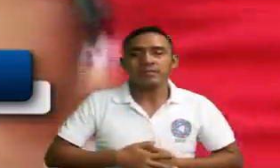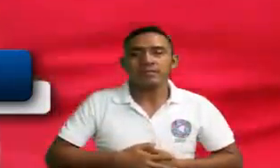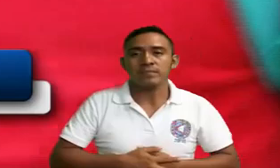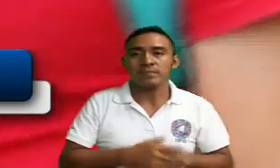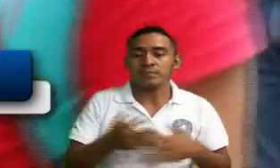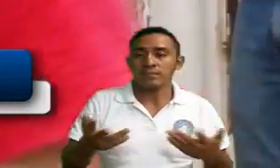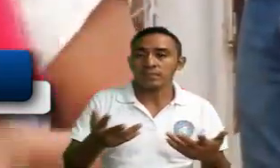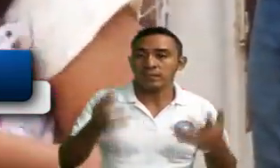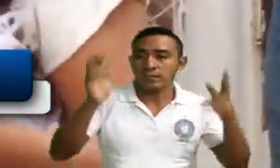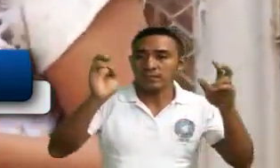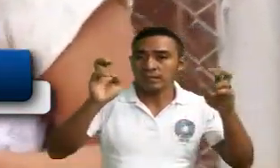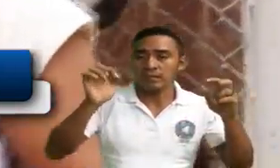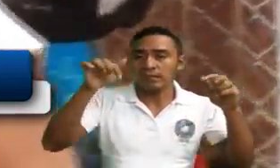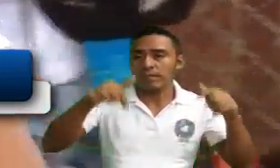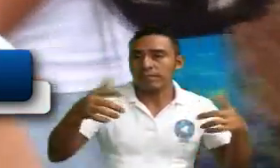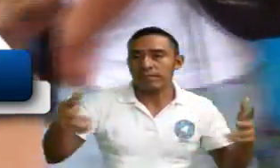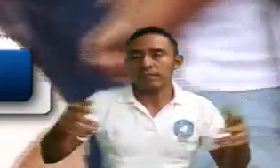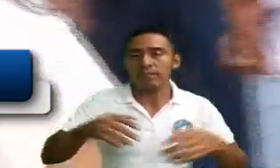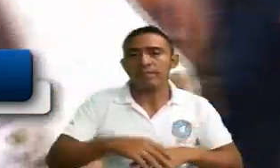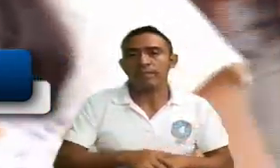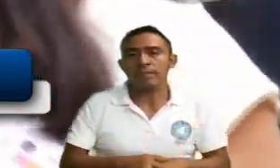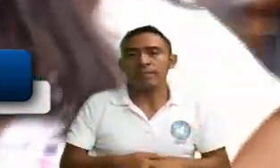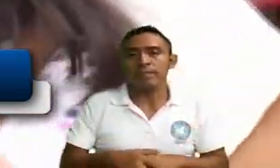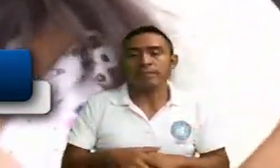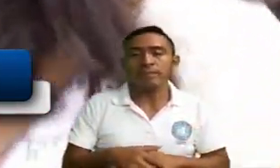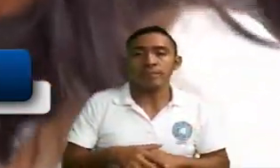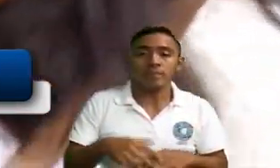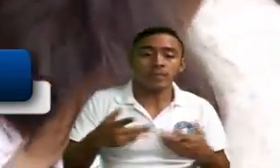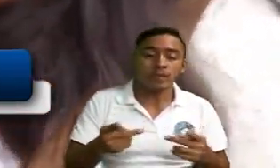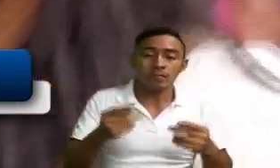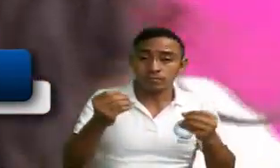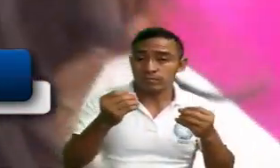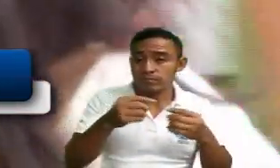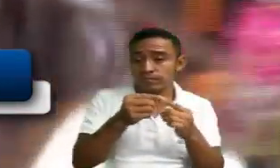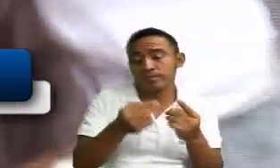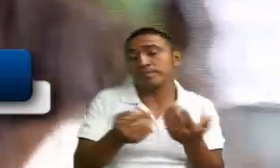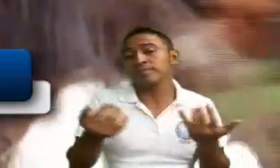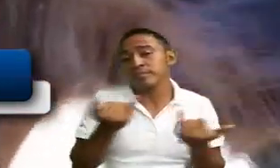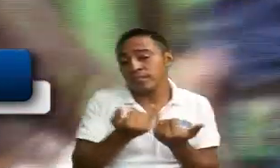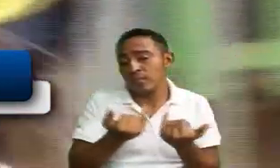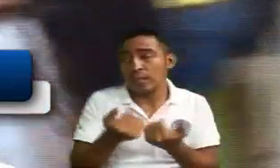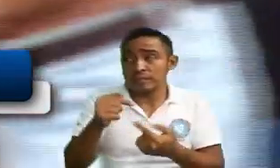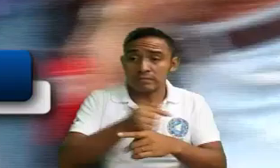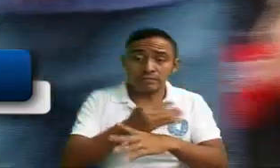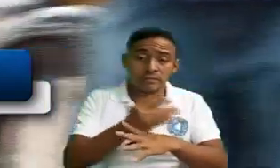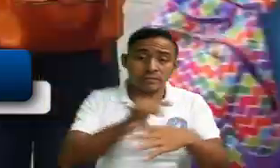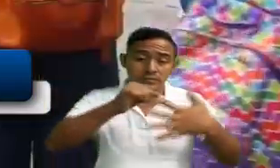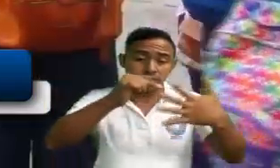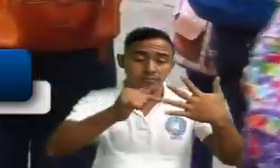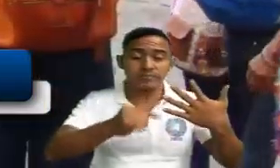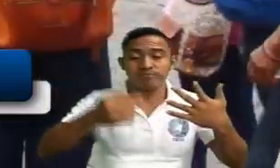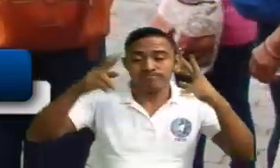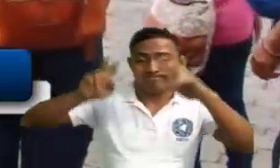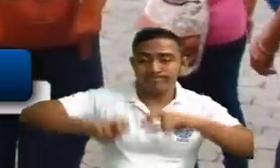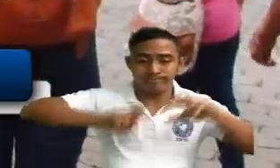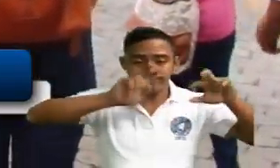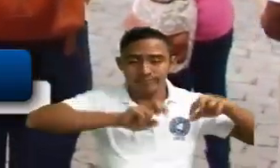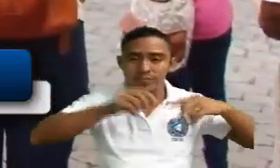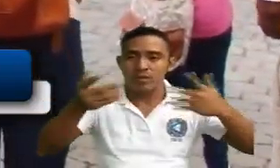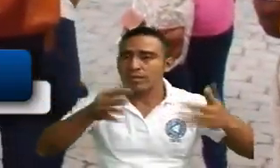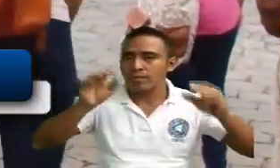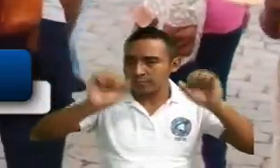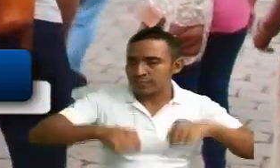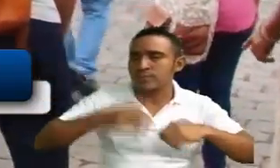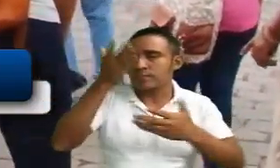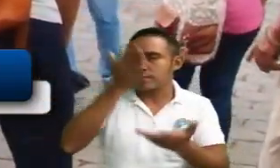que no es el tema pues precisamente de síndrome premenstrual, pero forma parte de los diagnósticos diferenciales que hay que hacer en base a